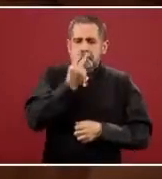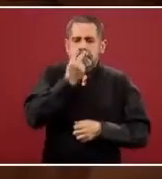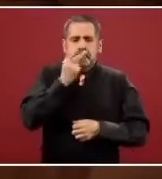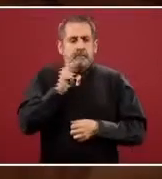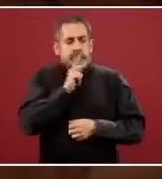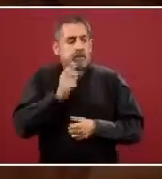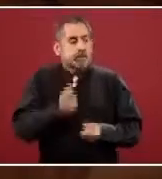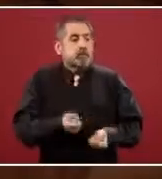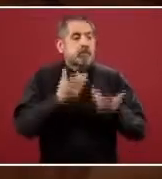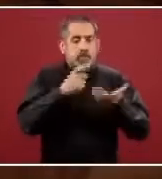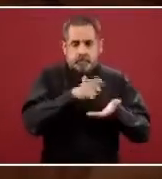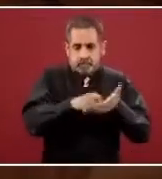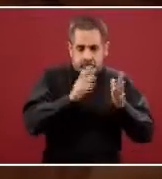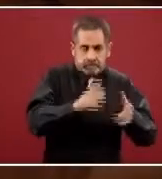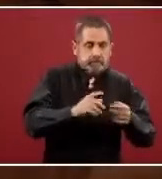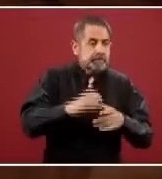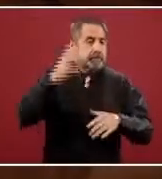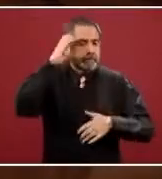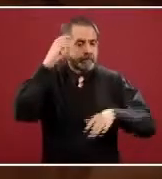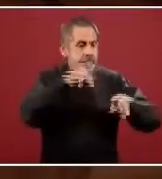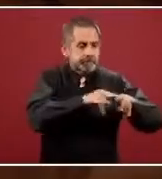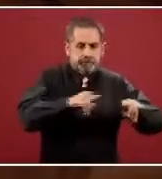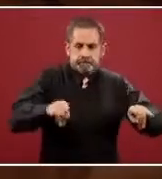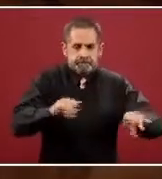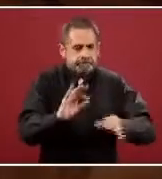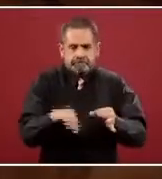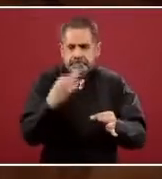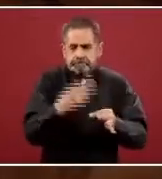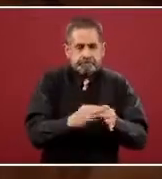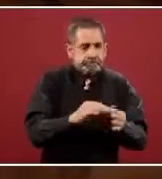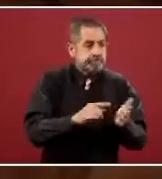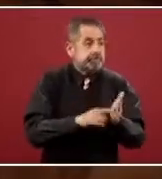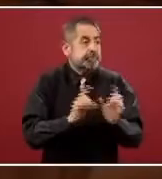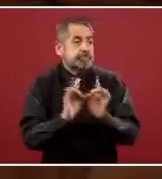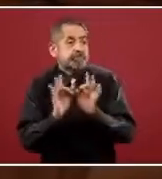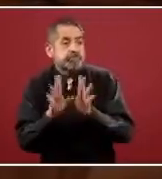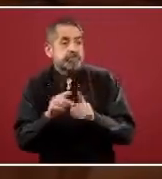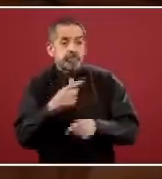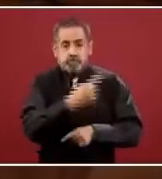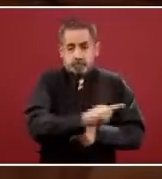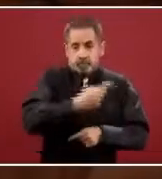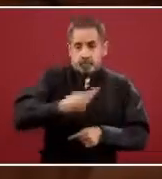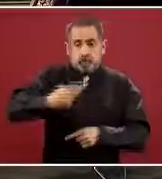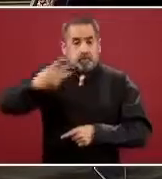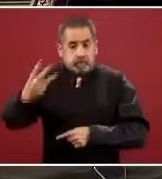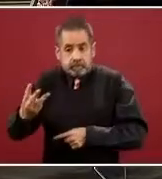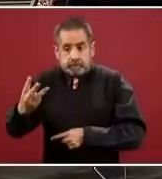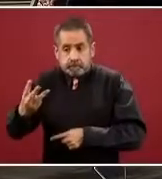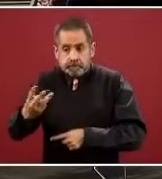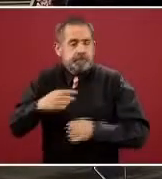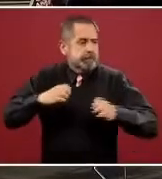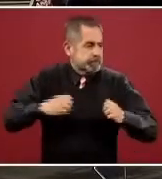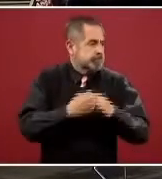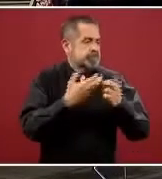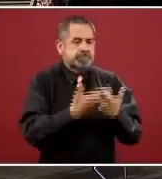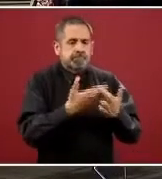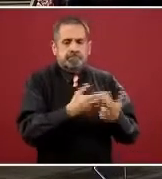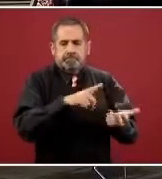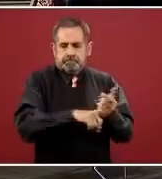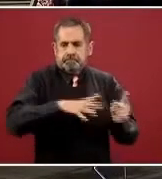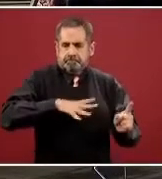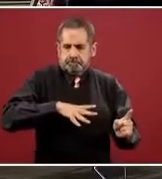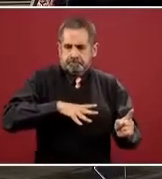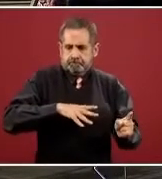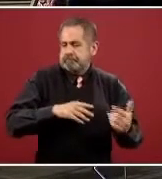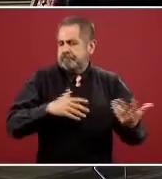terapia intensiva que tienen ustedes ya listos, si se da el escenario 3 en esta contingencia. Y si ustedes me lo permiten,